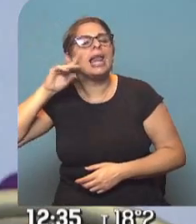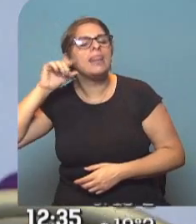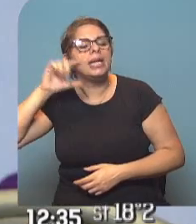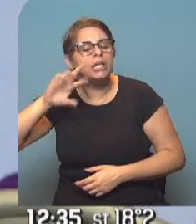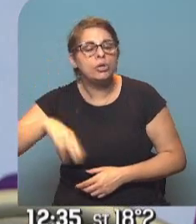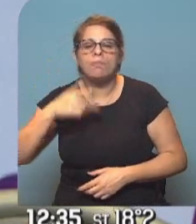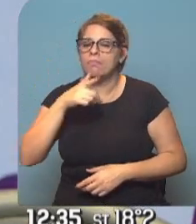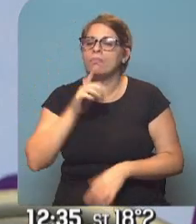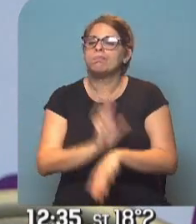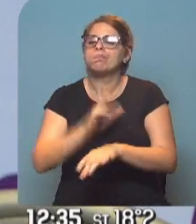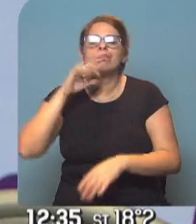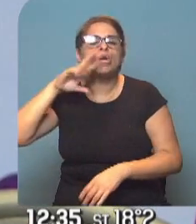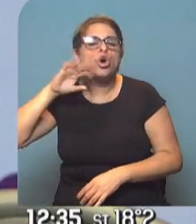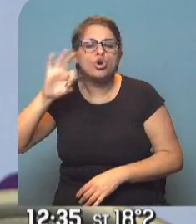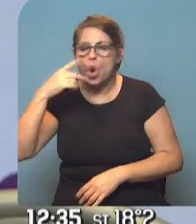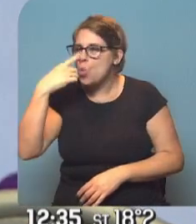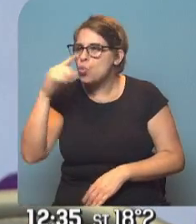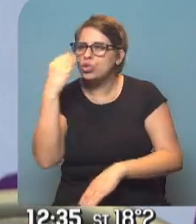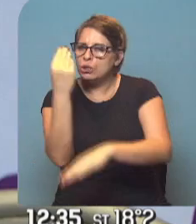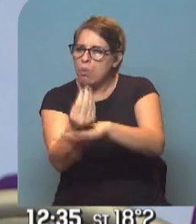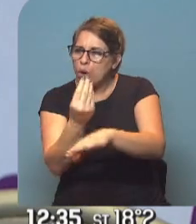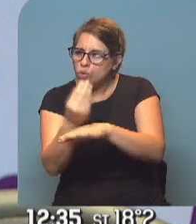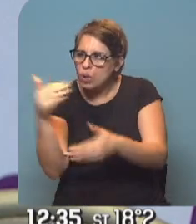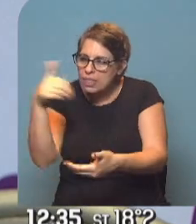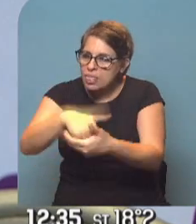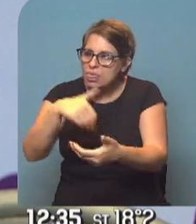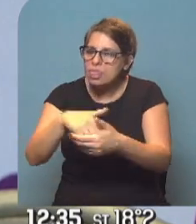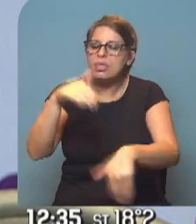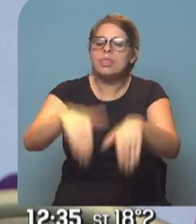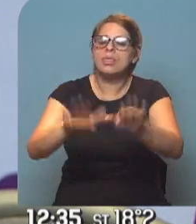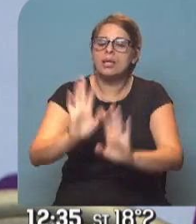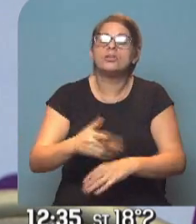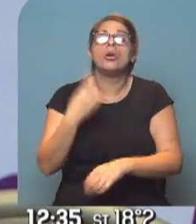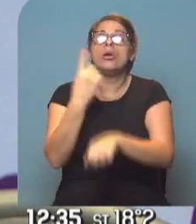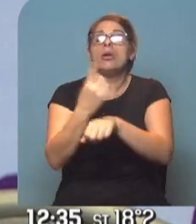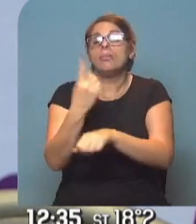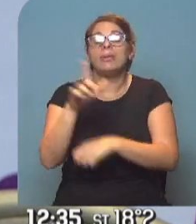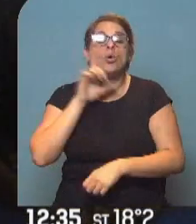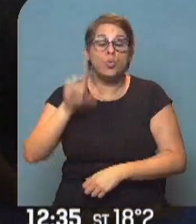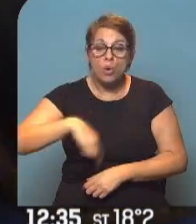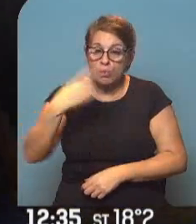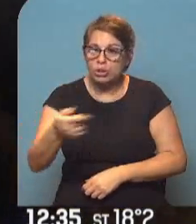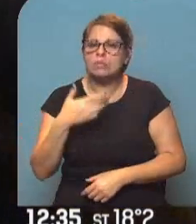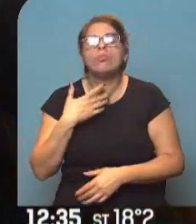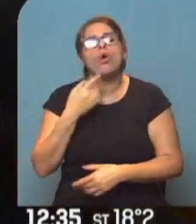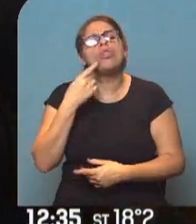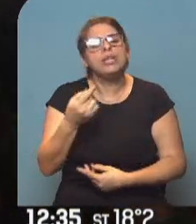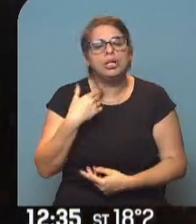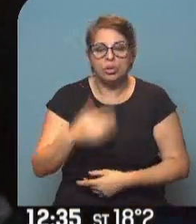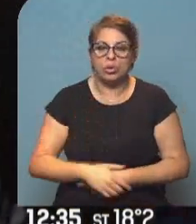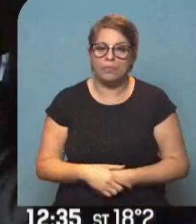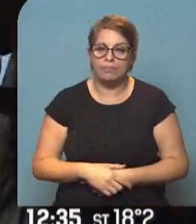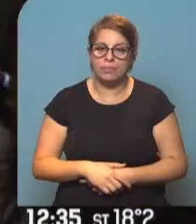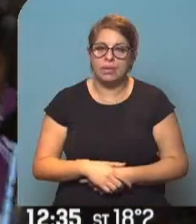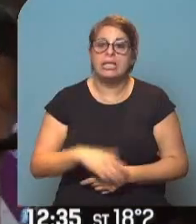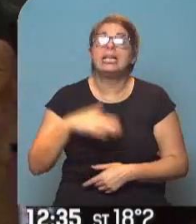El Bronco, el último de los postulantes en sumarse a la contienda electoral del 1 de julio, sugirió mochar las manos